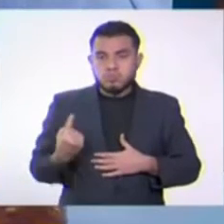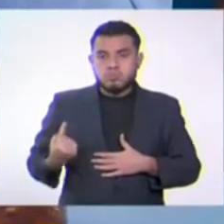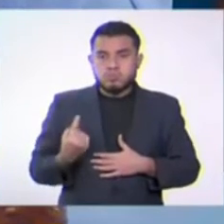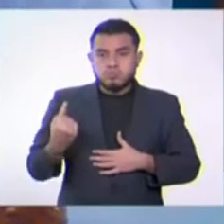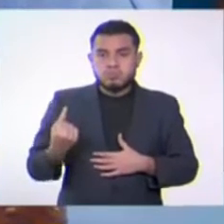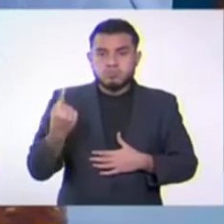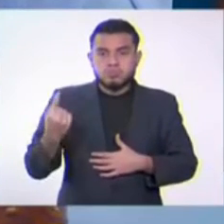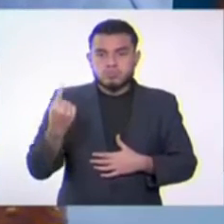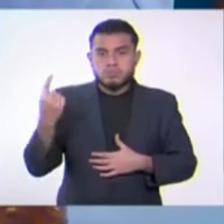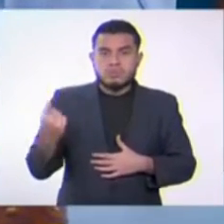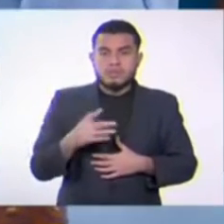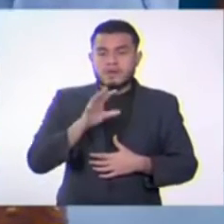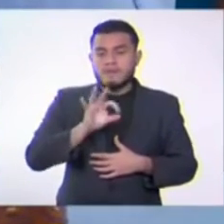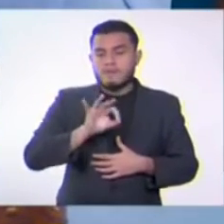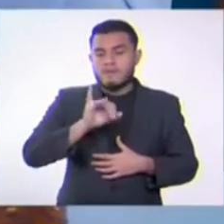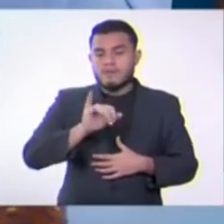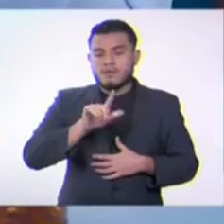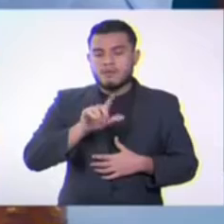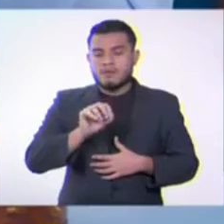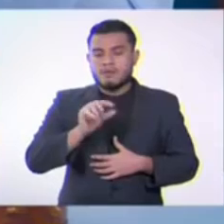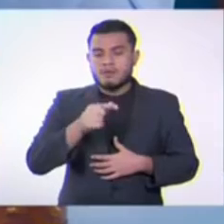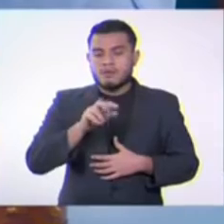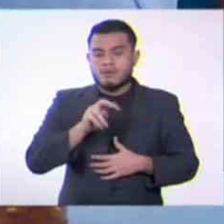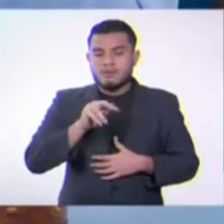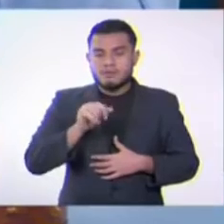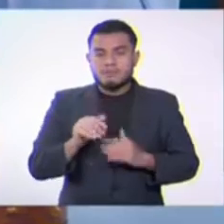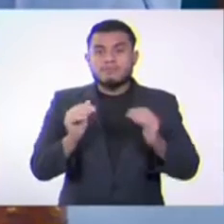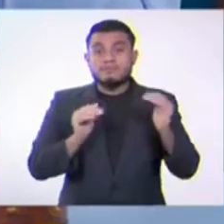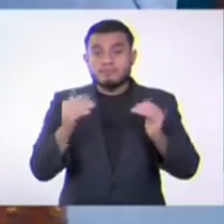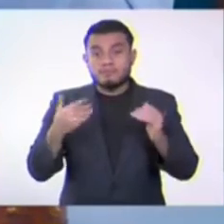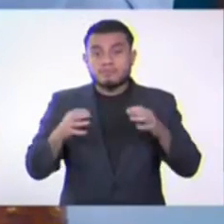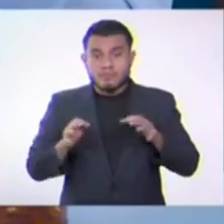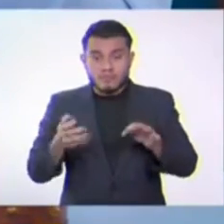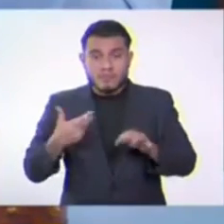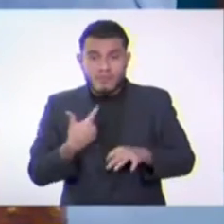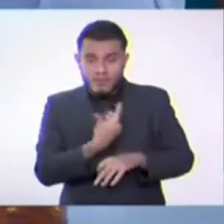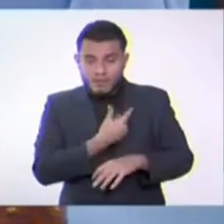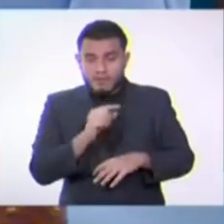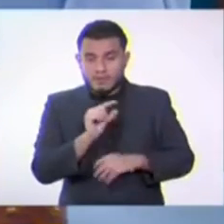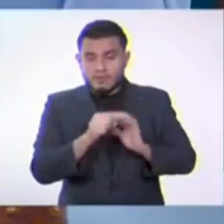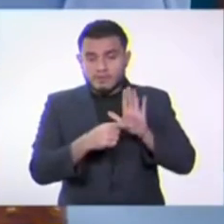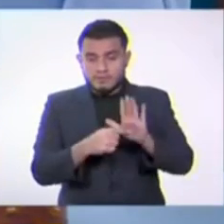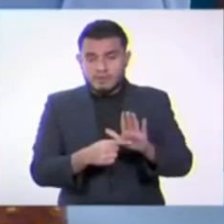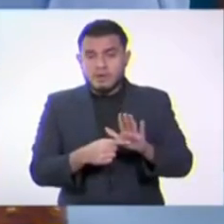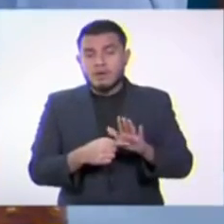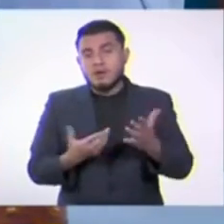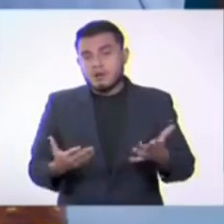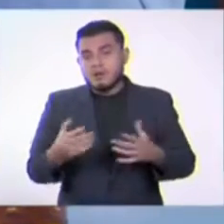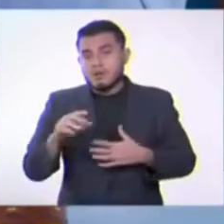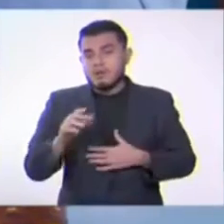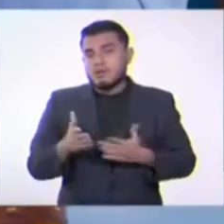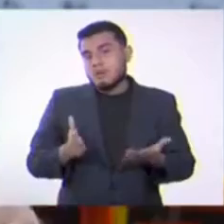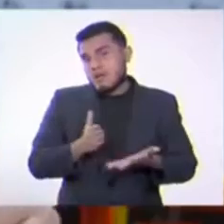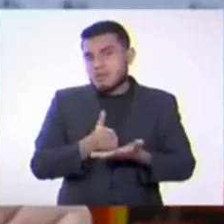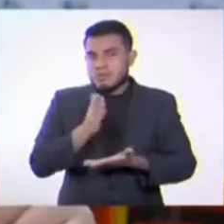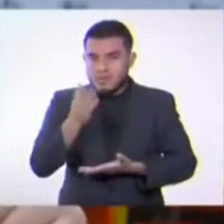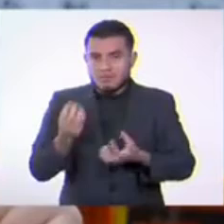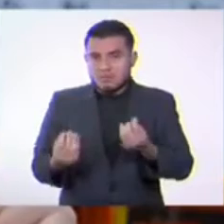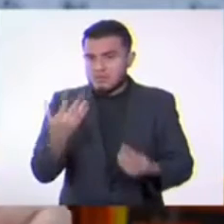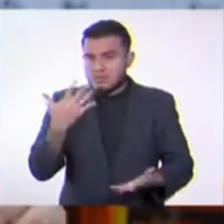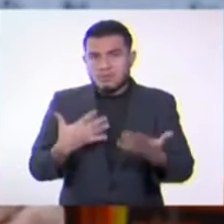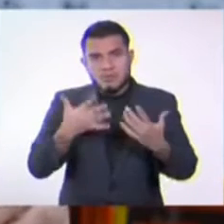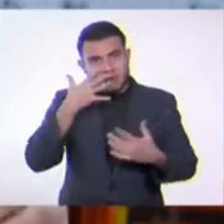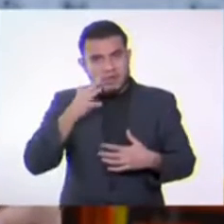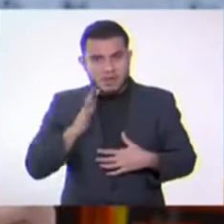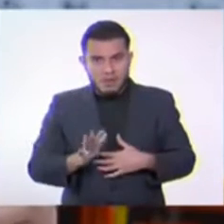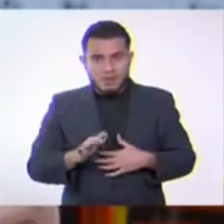desde la filogenia. Por eso también nombramos a los seres vivos que están extintos, como fuera por ejemplo el caso